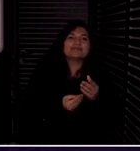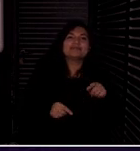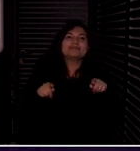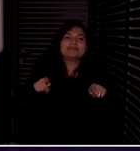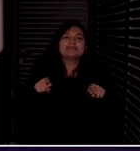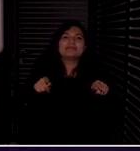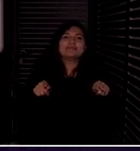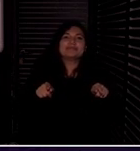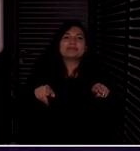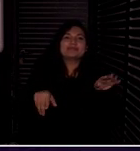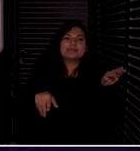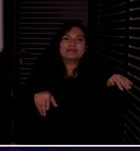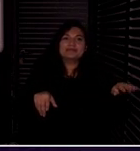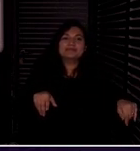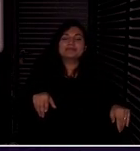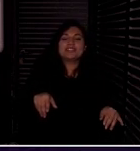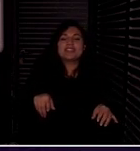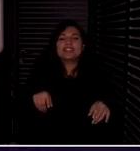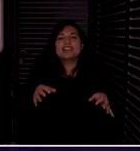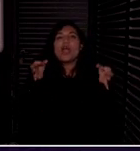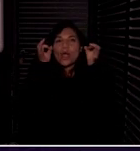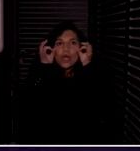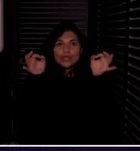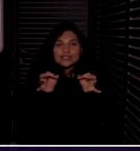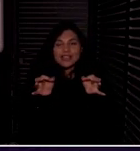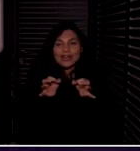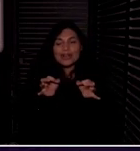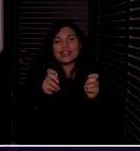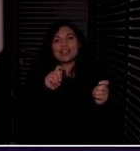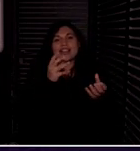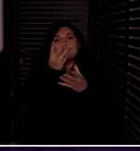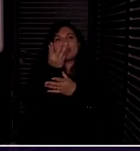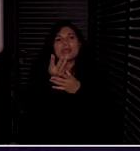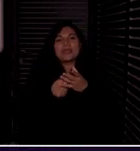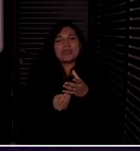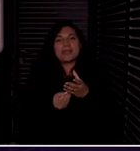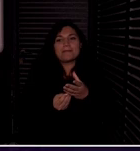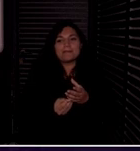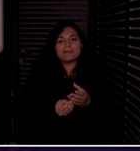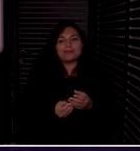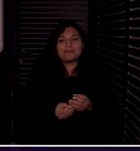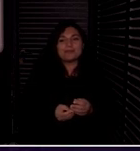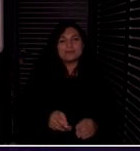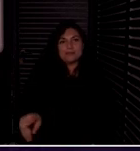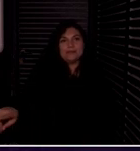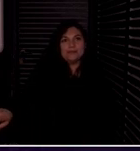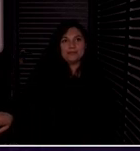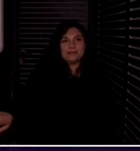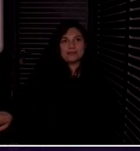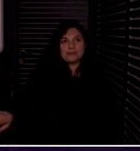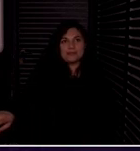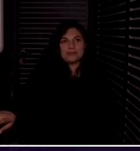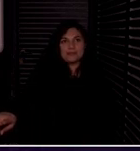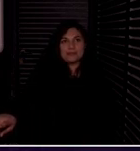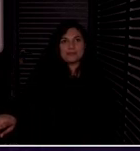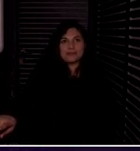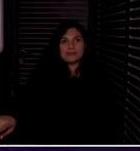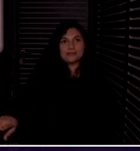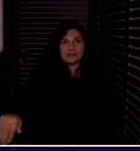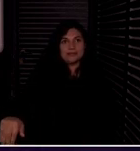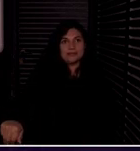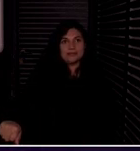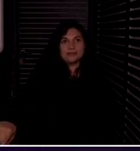va a desaparecer, pero sí va a haber procesos de transformación que no podemos soslayar, o debates sobre qué sería